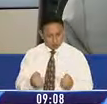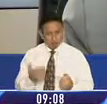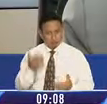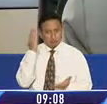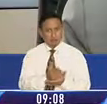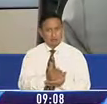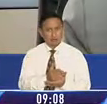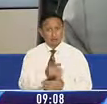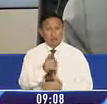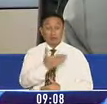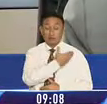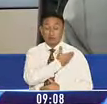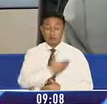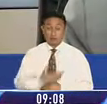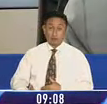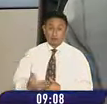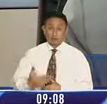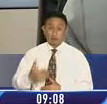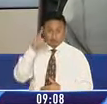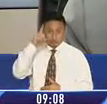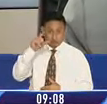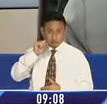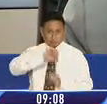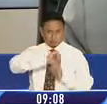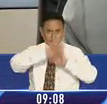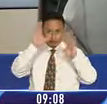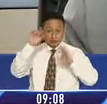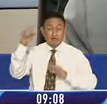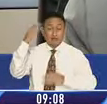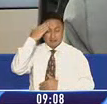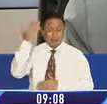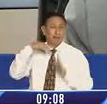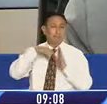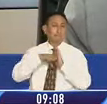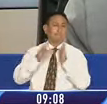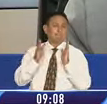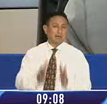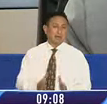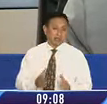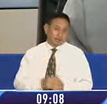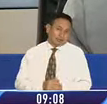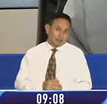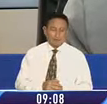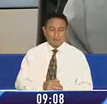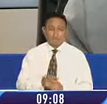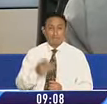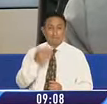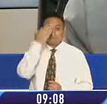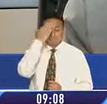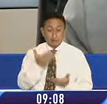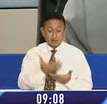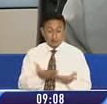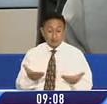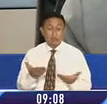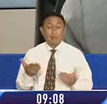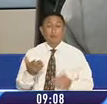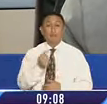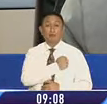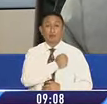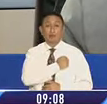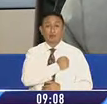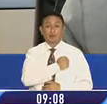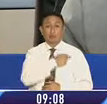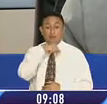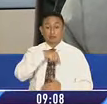el presidente de la república está claro es un banquero y sabe que el patrimonio técnico tanto